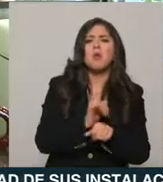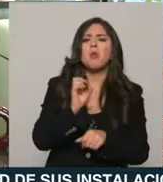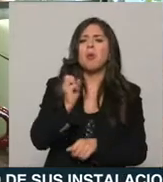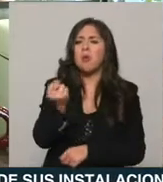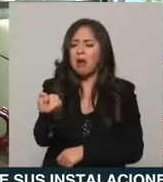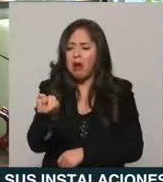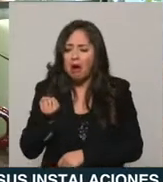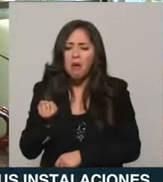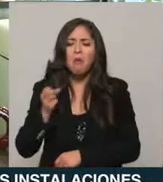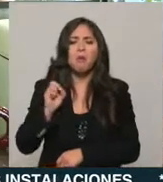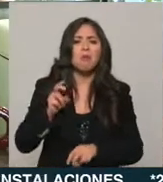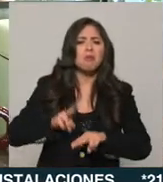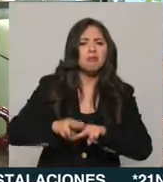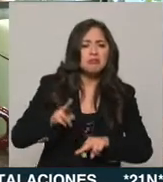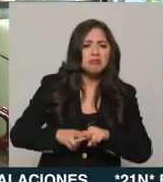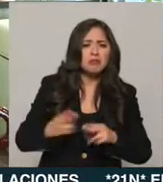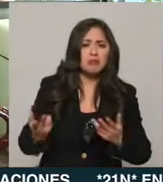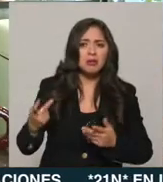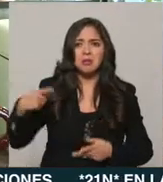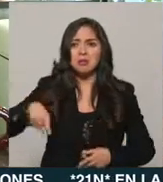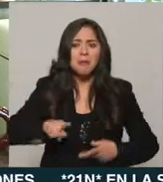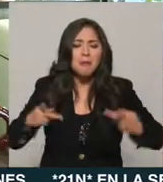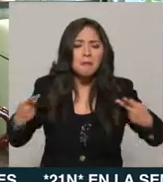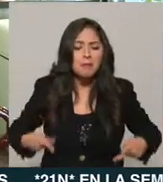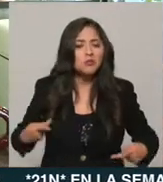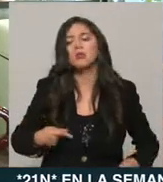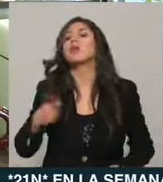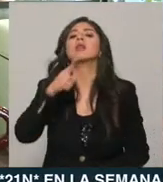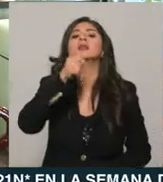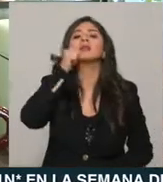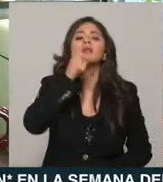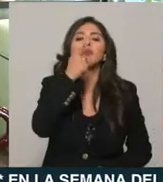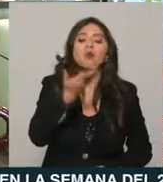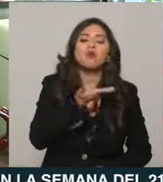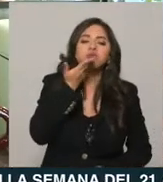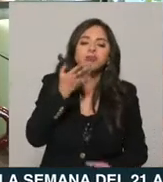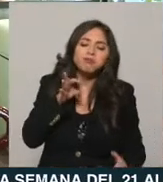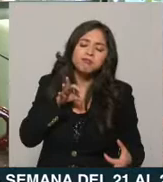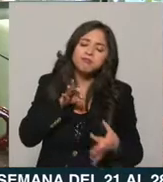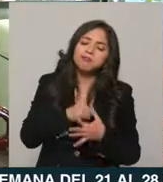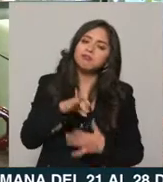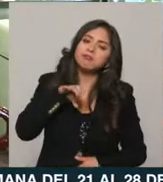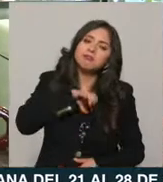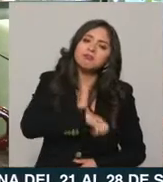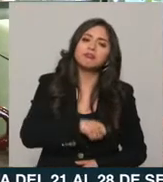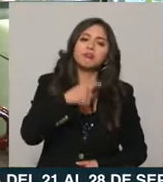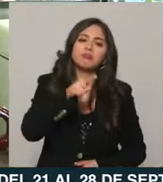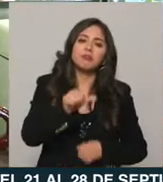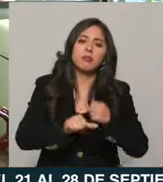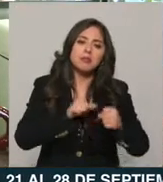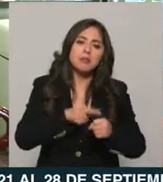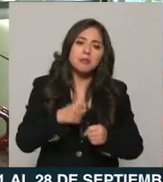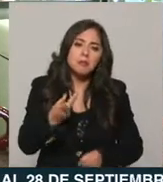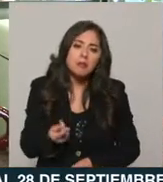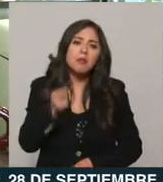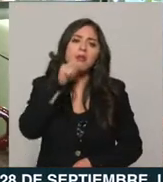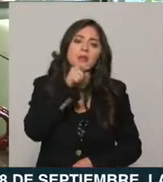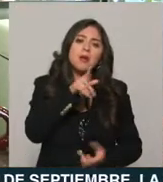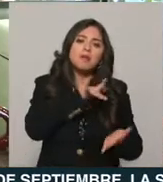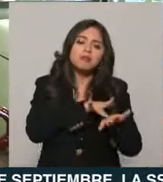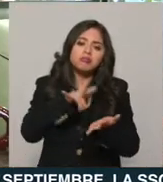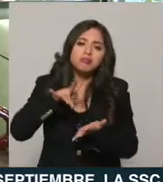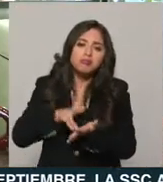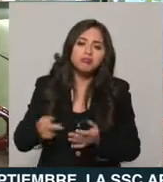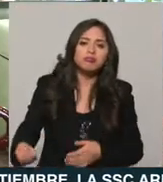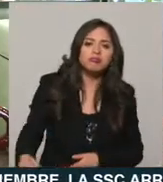Y que no haya lugares donde la gente que tiene empatía y que además es apoyada por sus